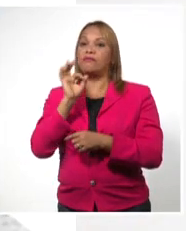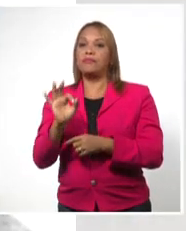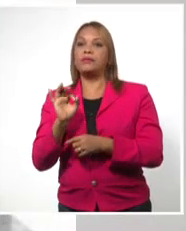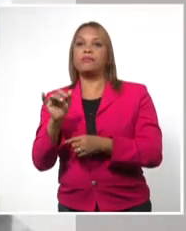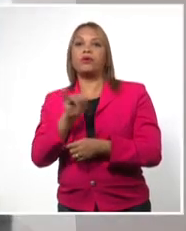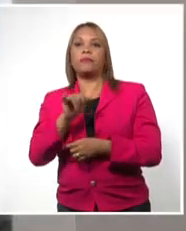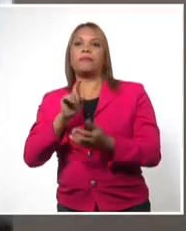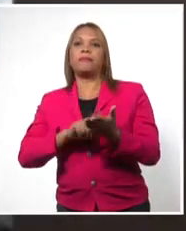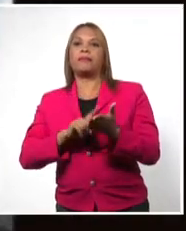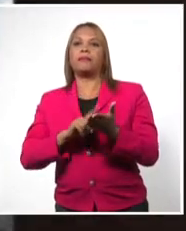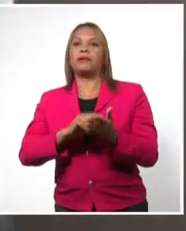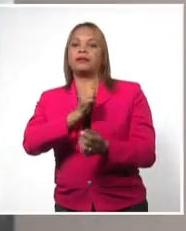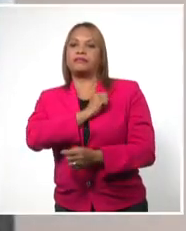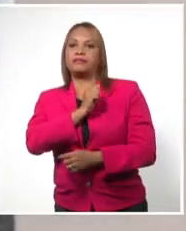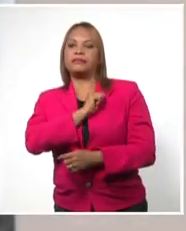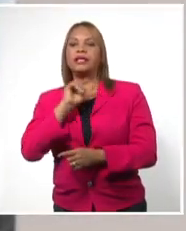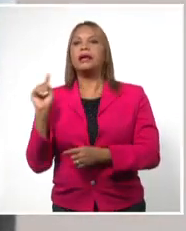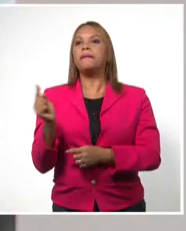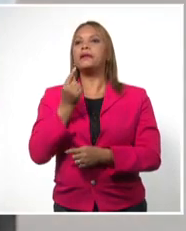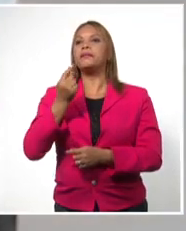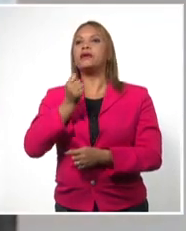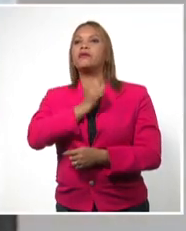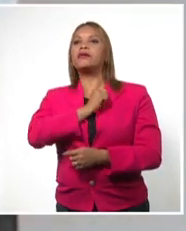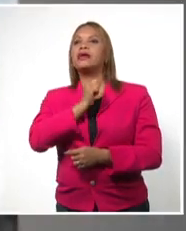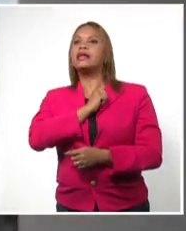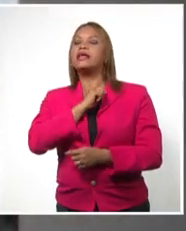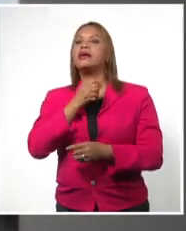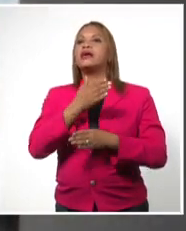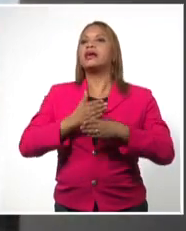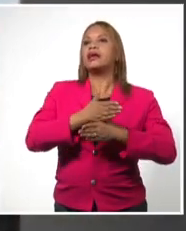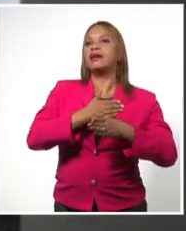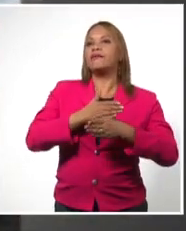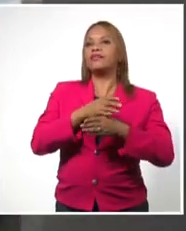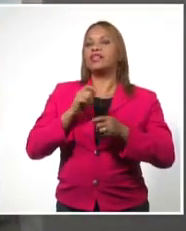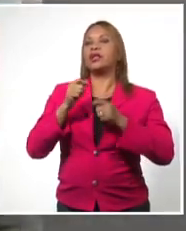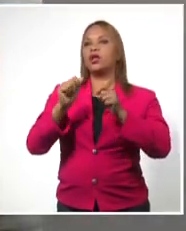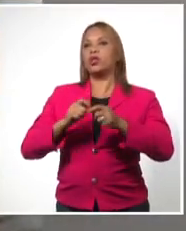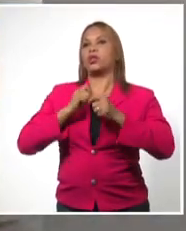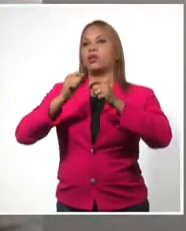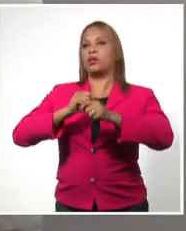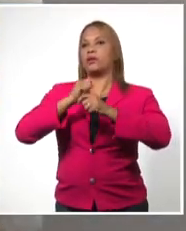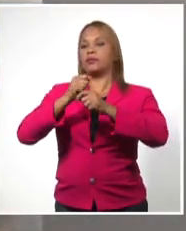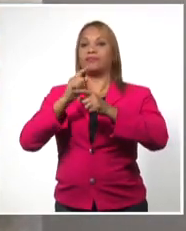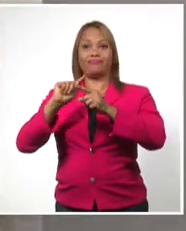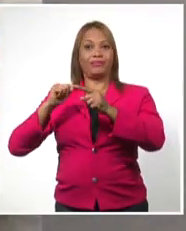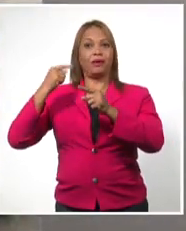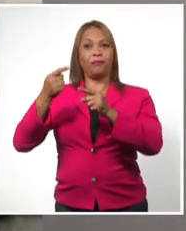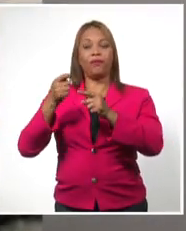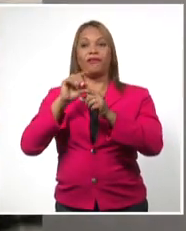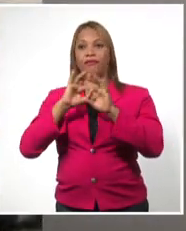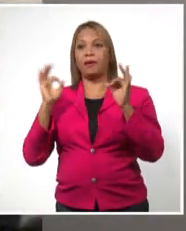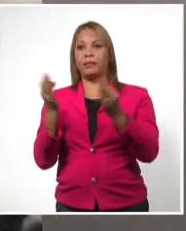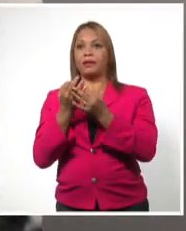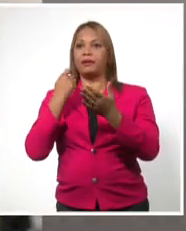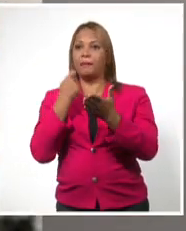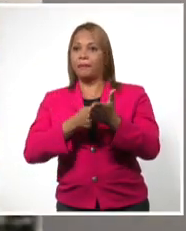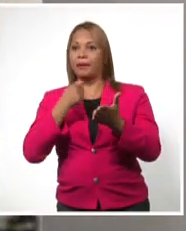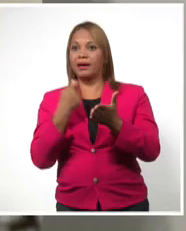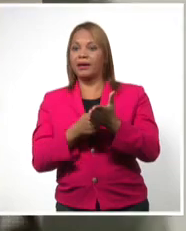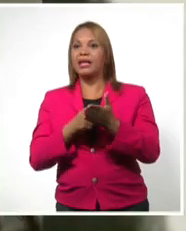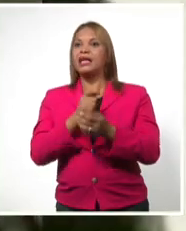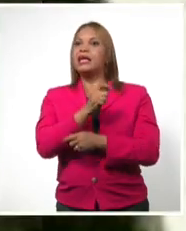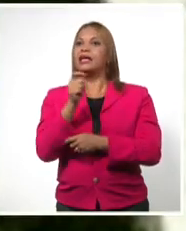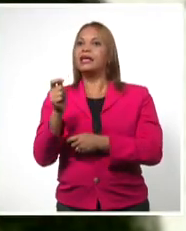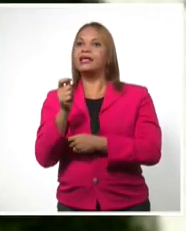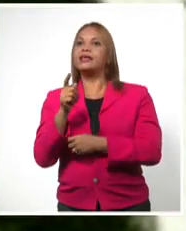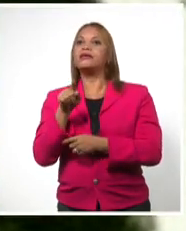padres. Primeramente llegó para formarse como carpintero de coches. Luego su familia le pagaría la escuela preparatoria de ingenieros al